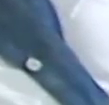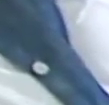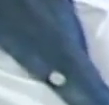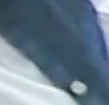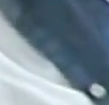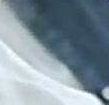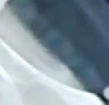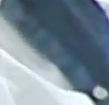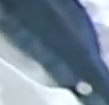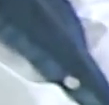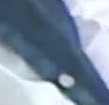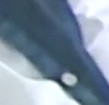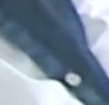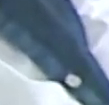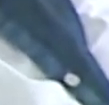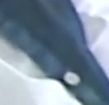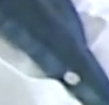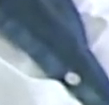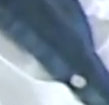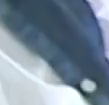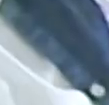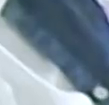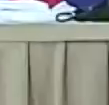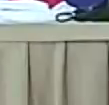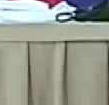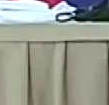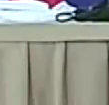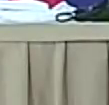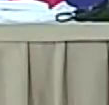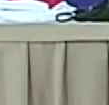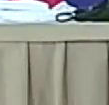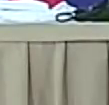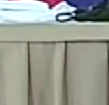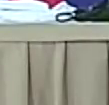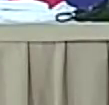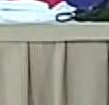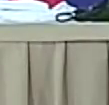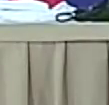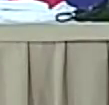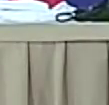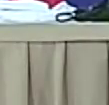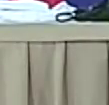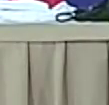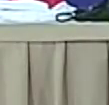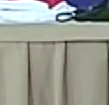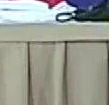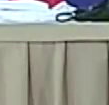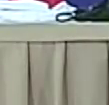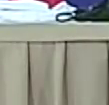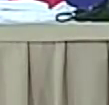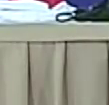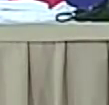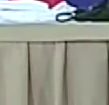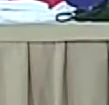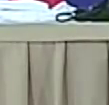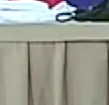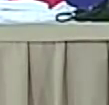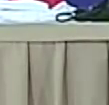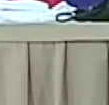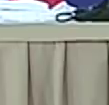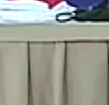atención se han registrado 134 mil 457